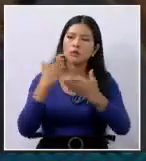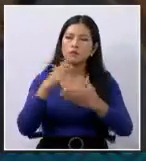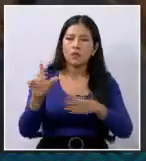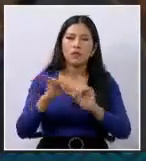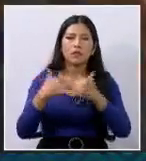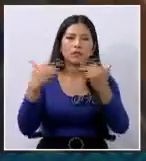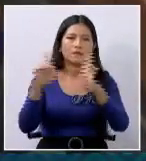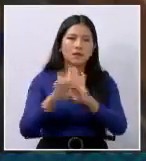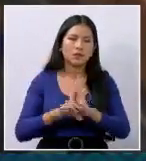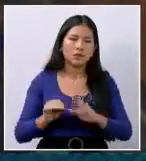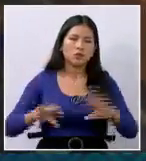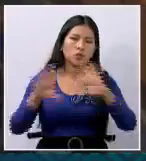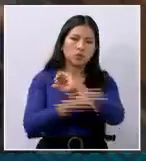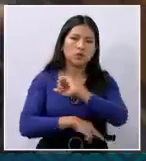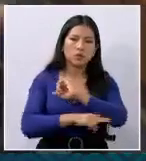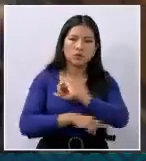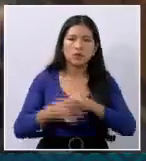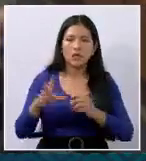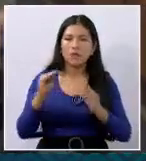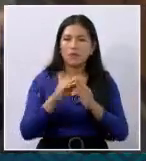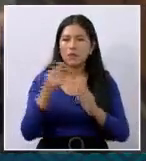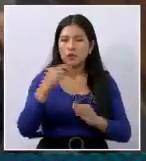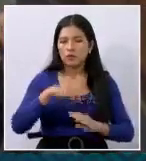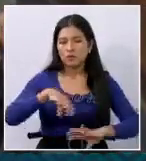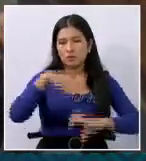Legislativa Plurinacional, exigiendo llamados